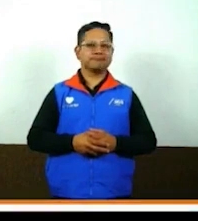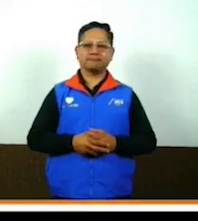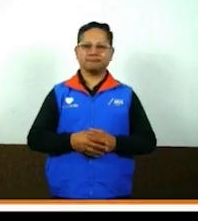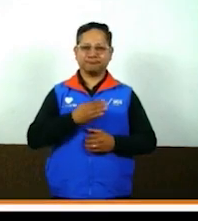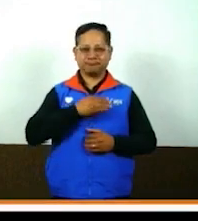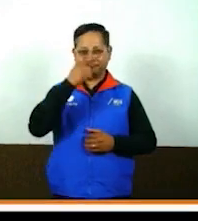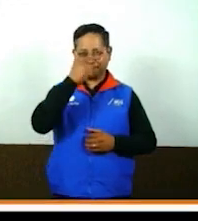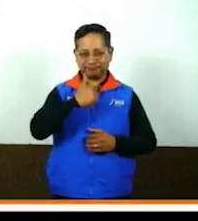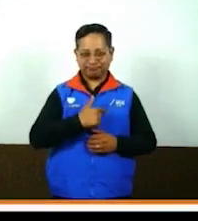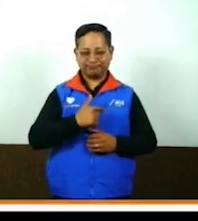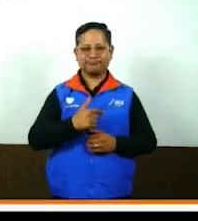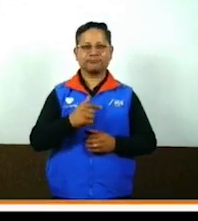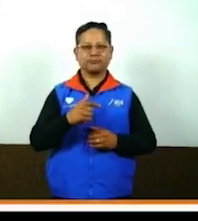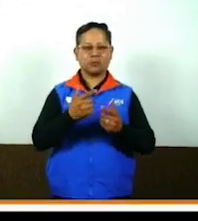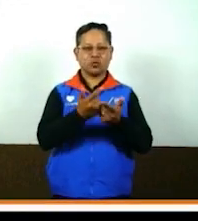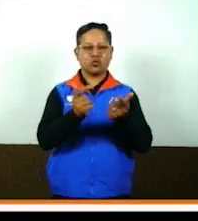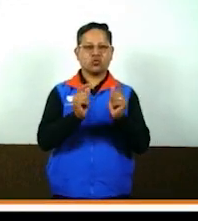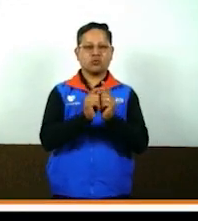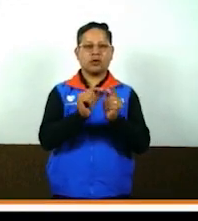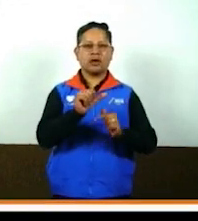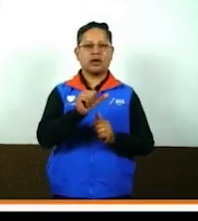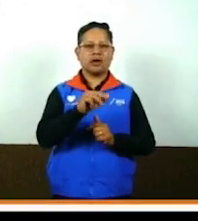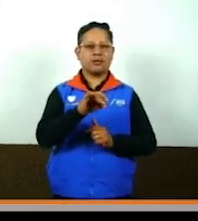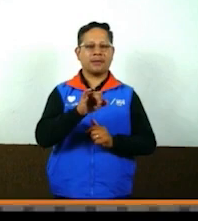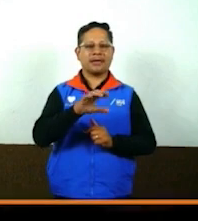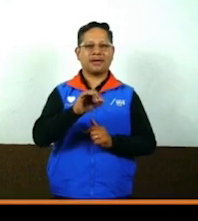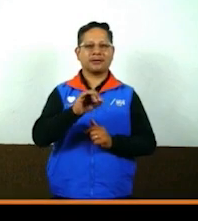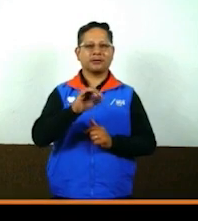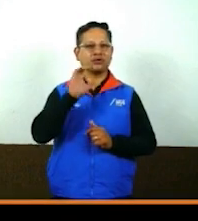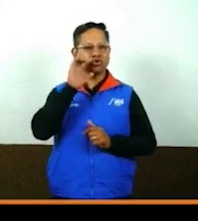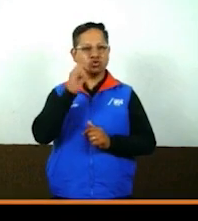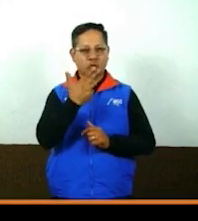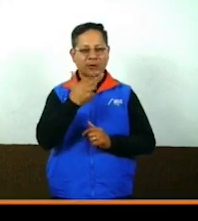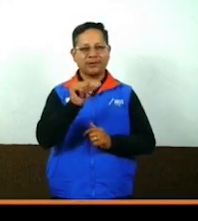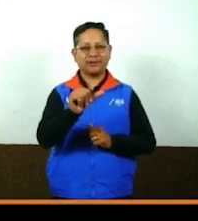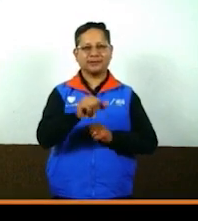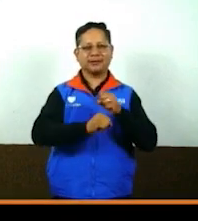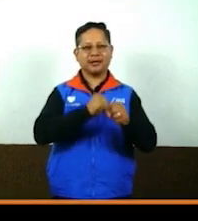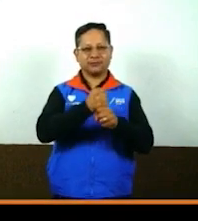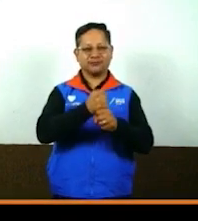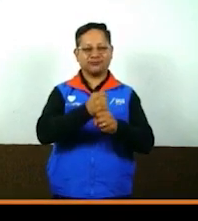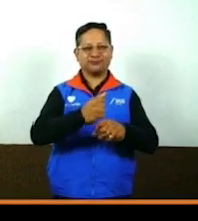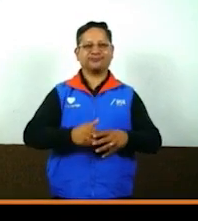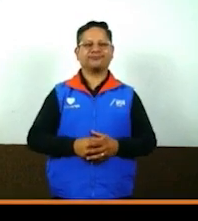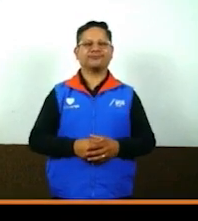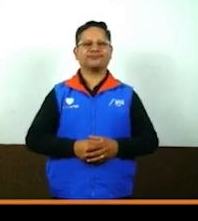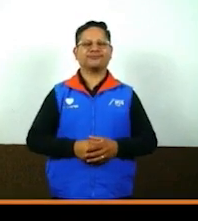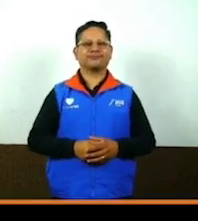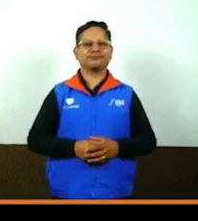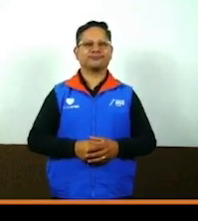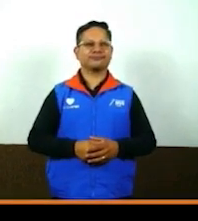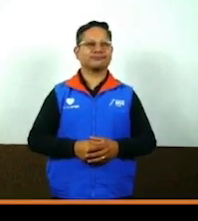Buenas noches, Grupo American Industries de Chihuahua, 16 años.